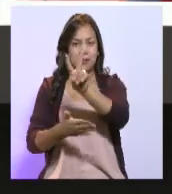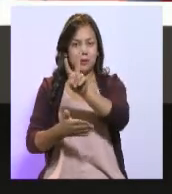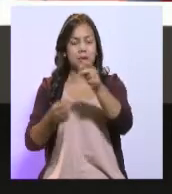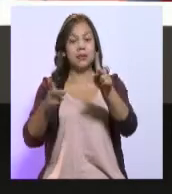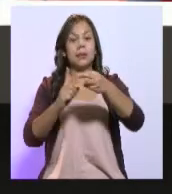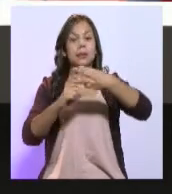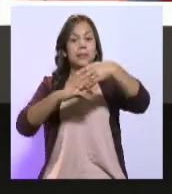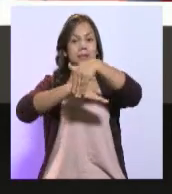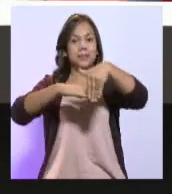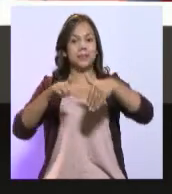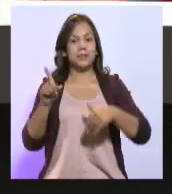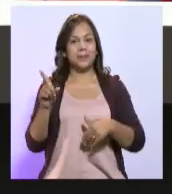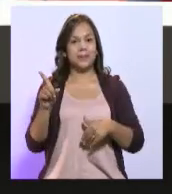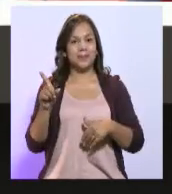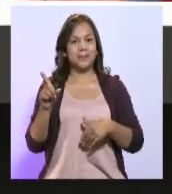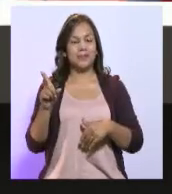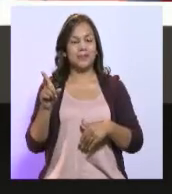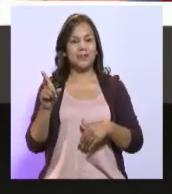web